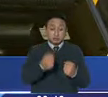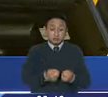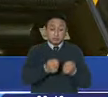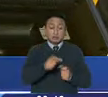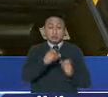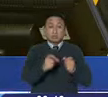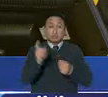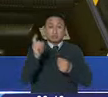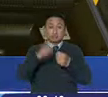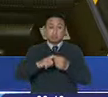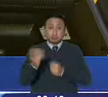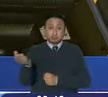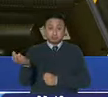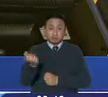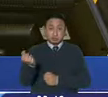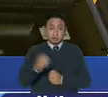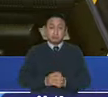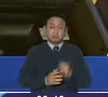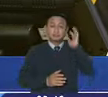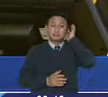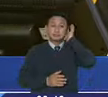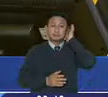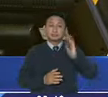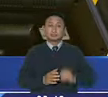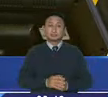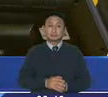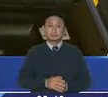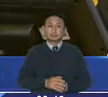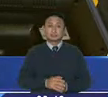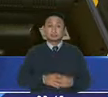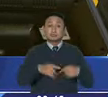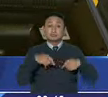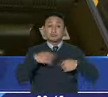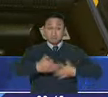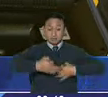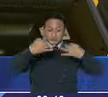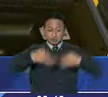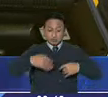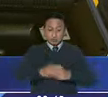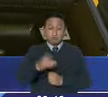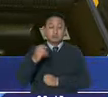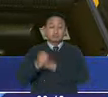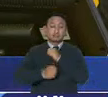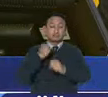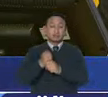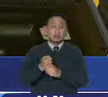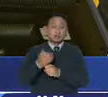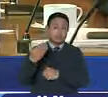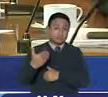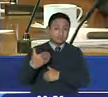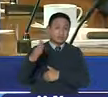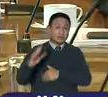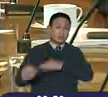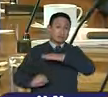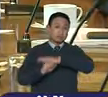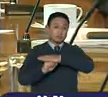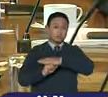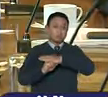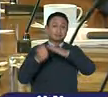sus afiliados, que nos asegure la sostenibilidad en el tiempo. Las